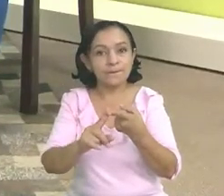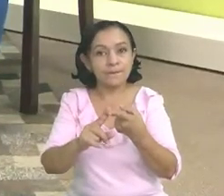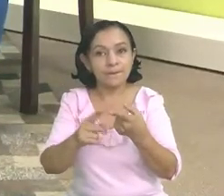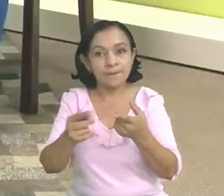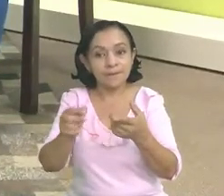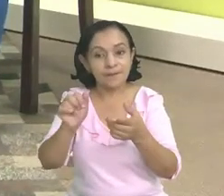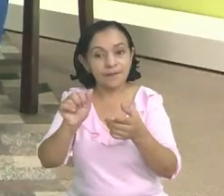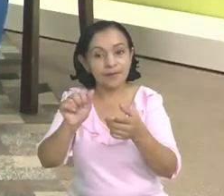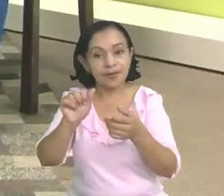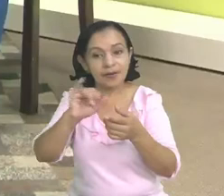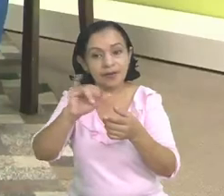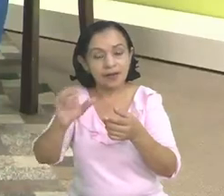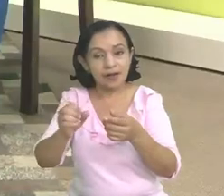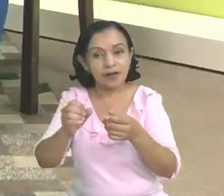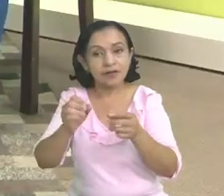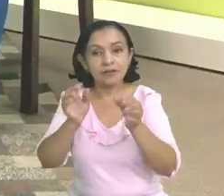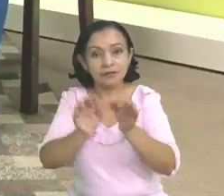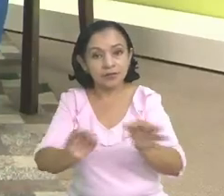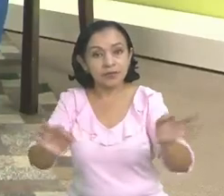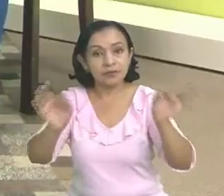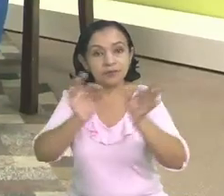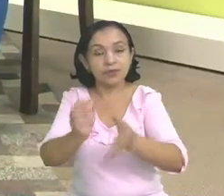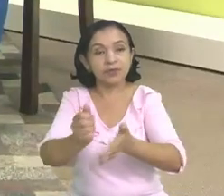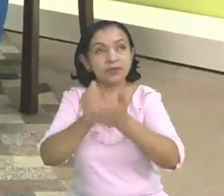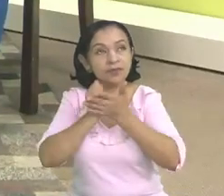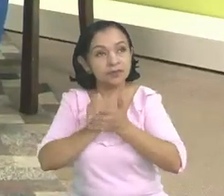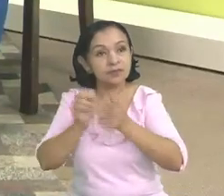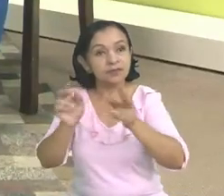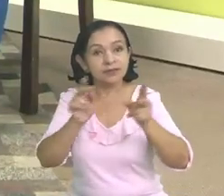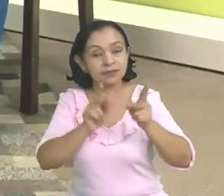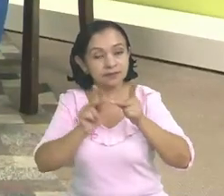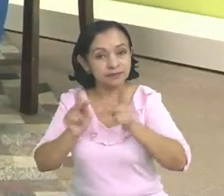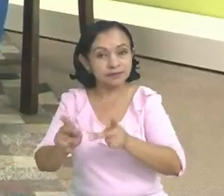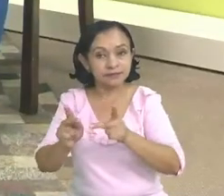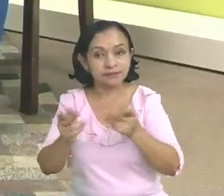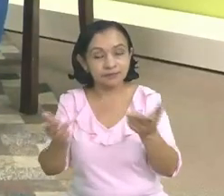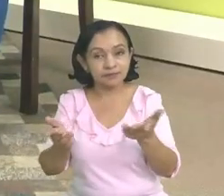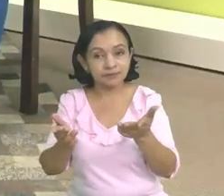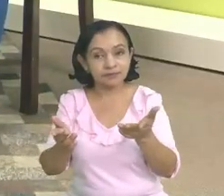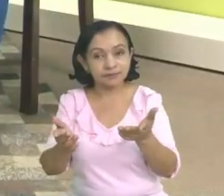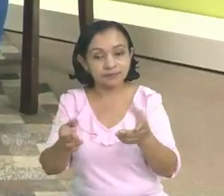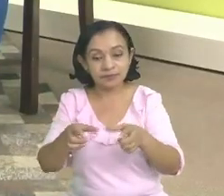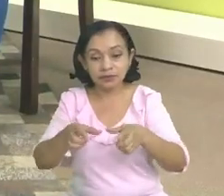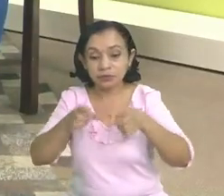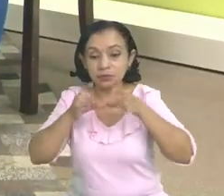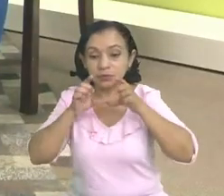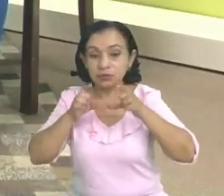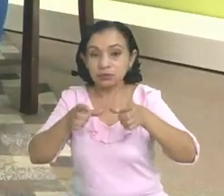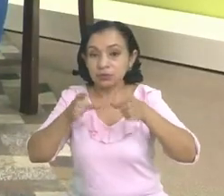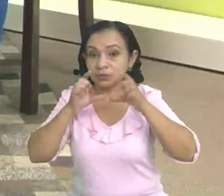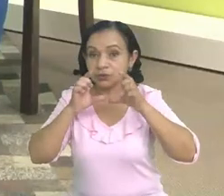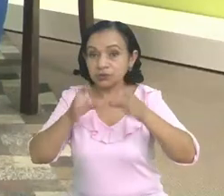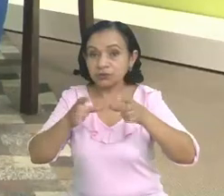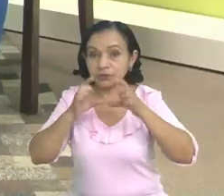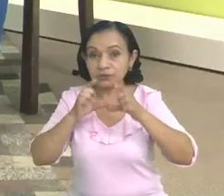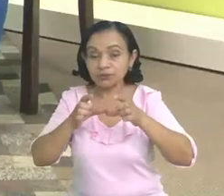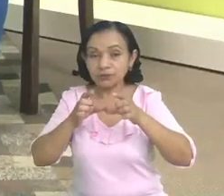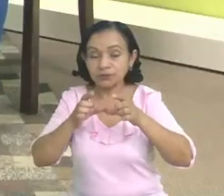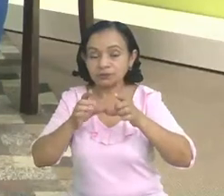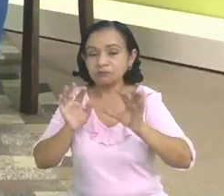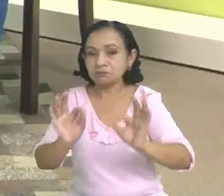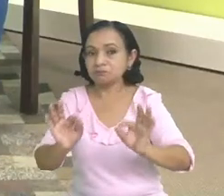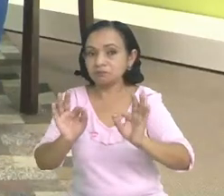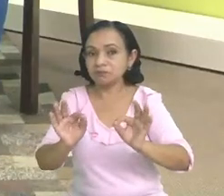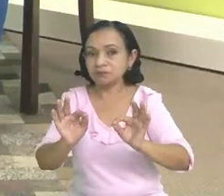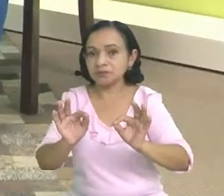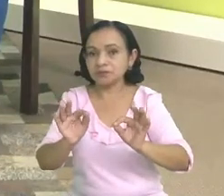echarle ajo, que para la hipertensión el ajo es muy bueno. Uh-huh. Entonces eso hace que sea una sopita sabrosa